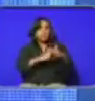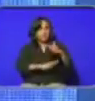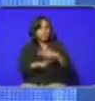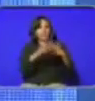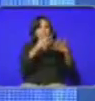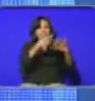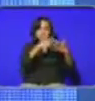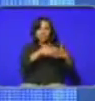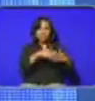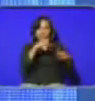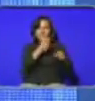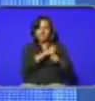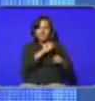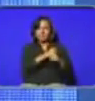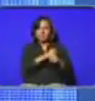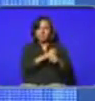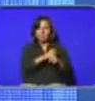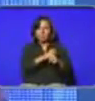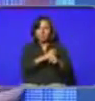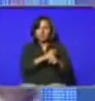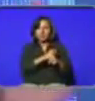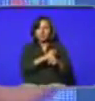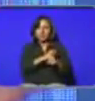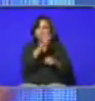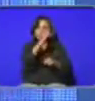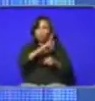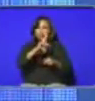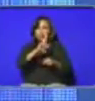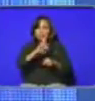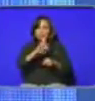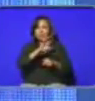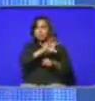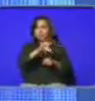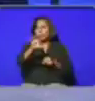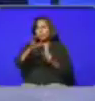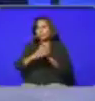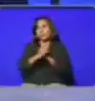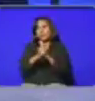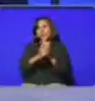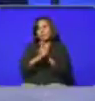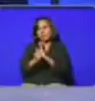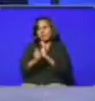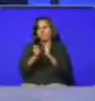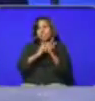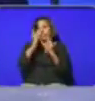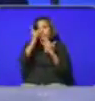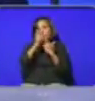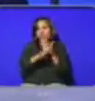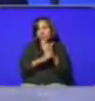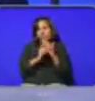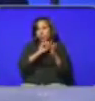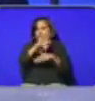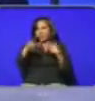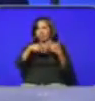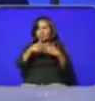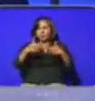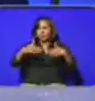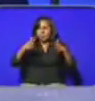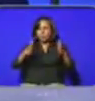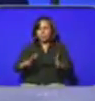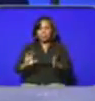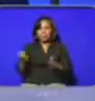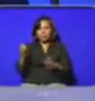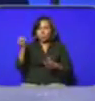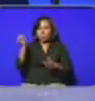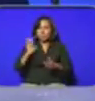conectado con ese talento humano panameño. Como lo dijo el rector, es un proyecto para los panameños, para los jóvenes de